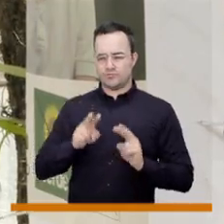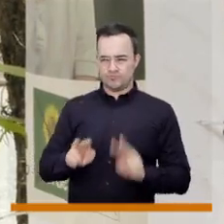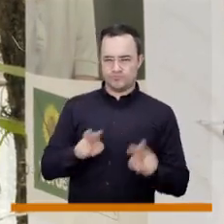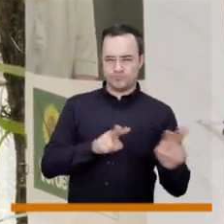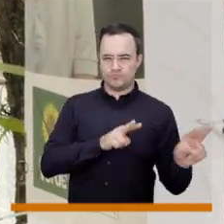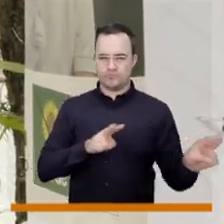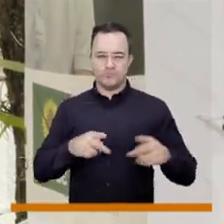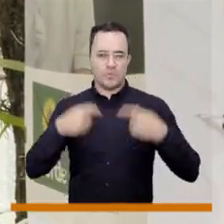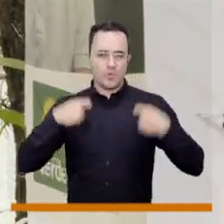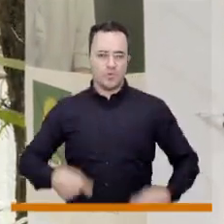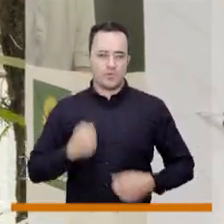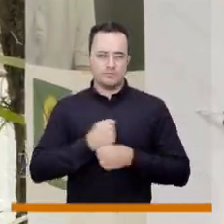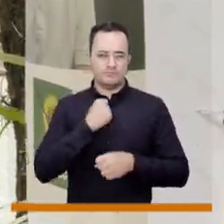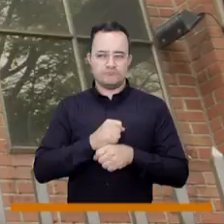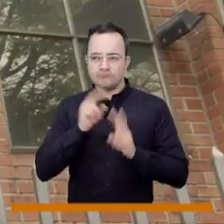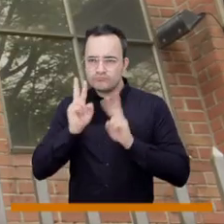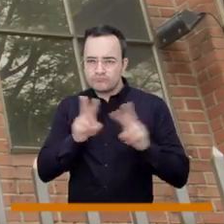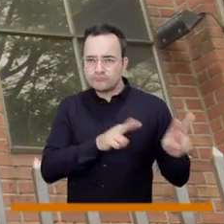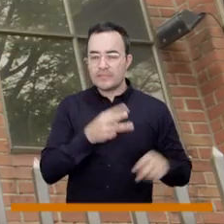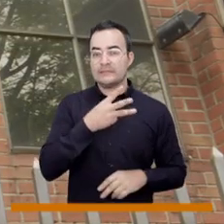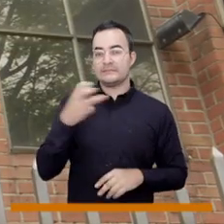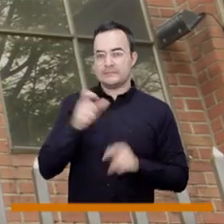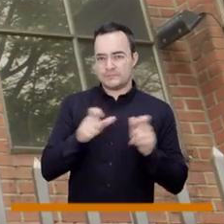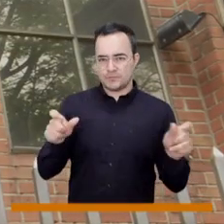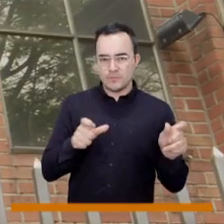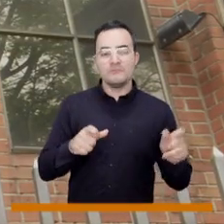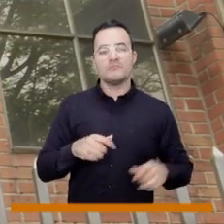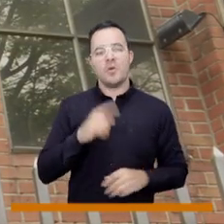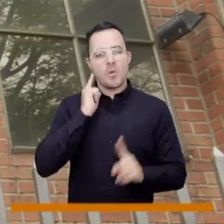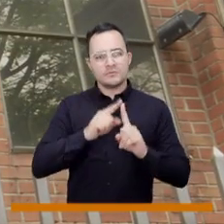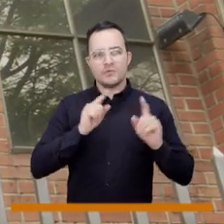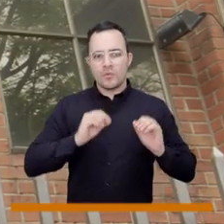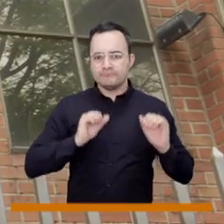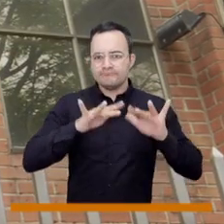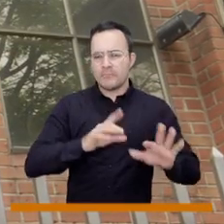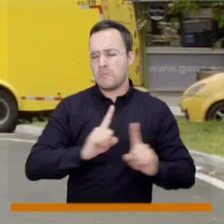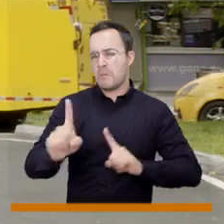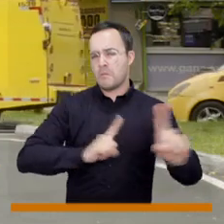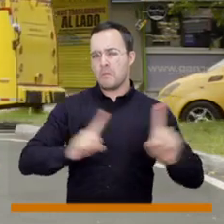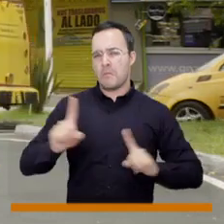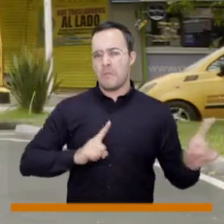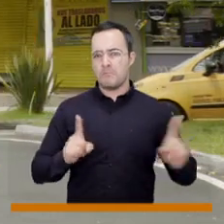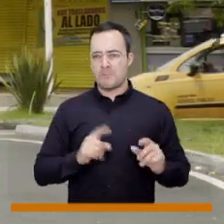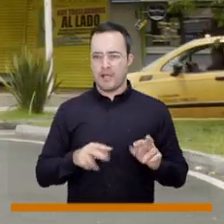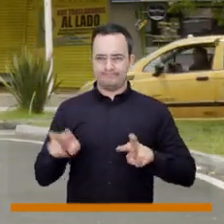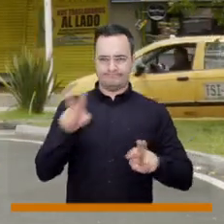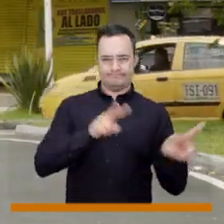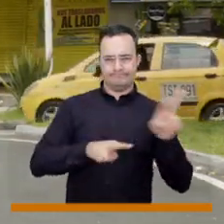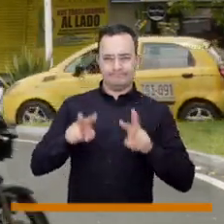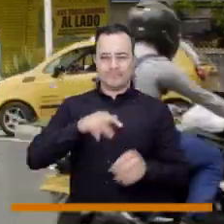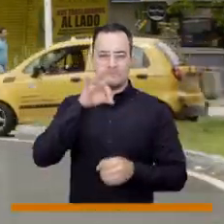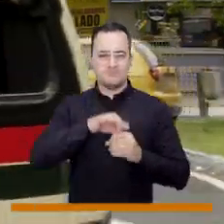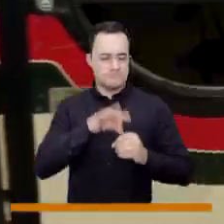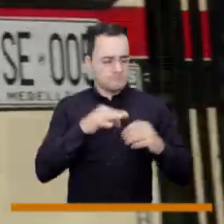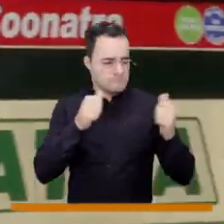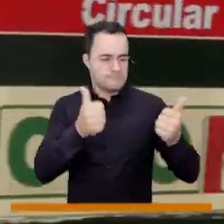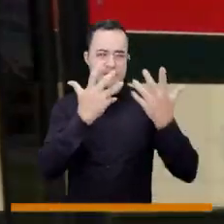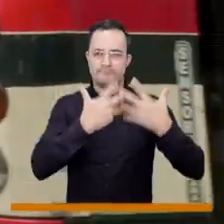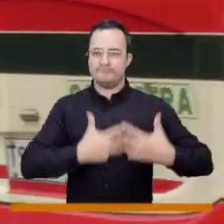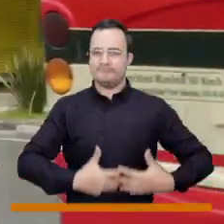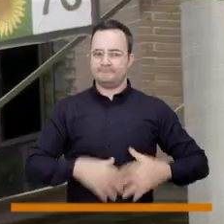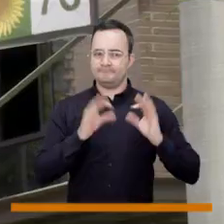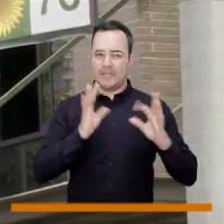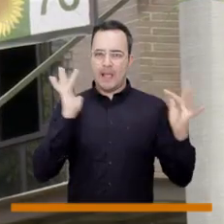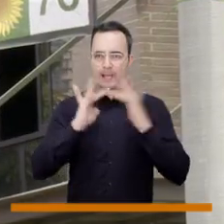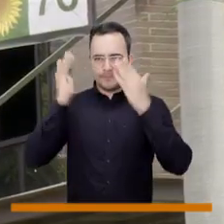departamento revisando que en efecto podamos tener unas elecciones que que sean acordes con lo que necesita la democracia